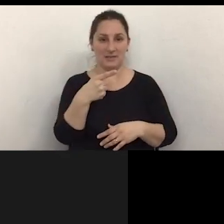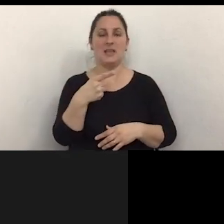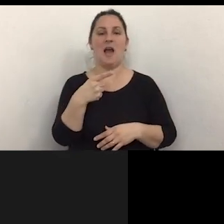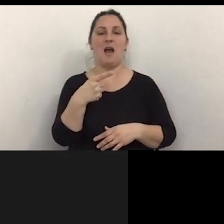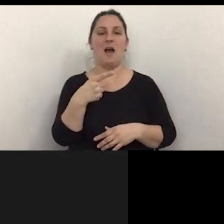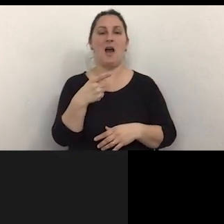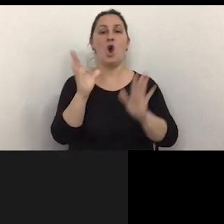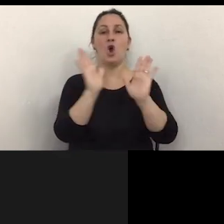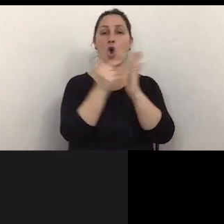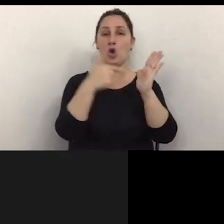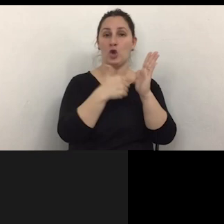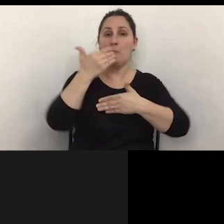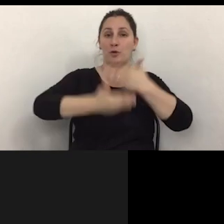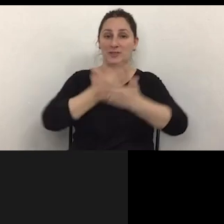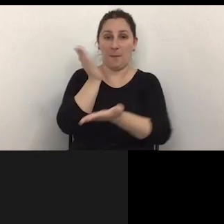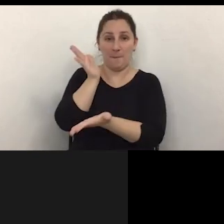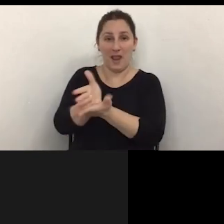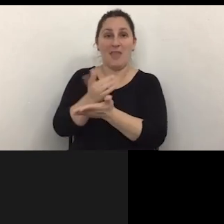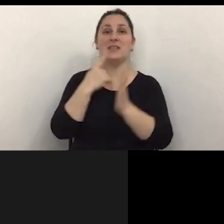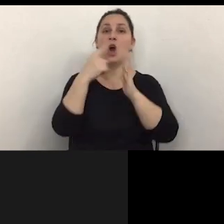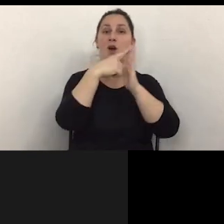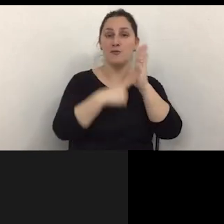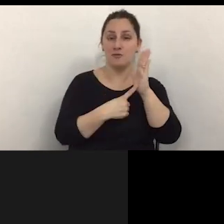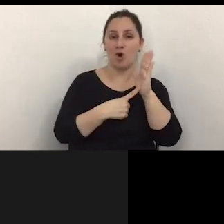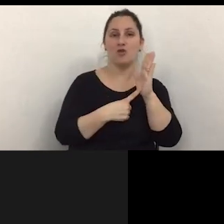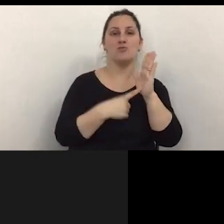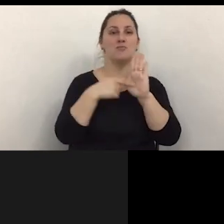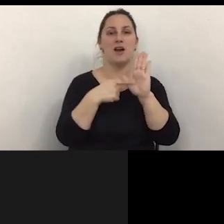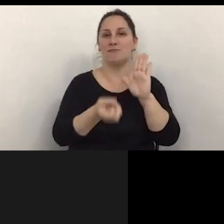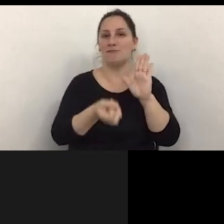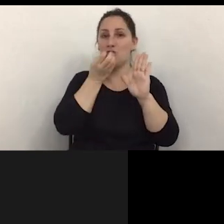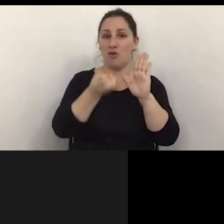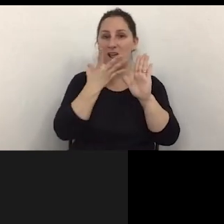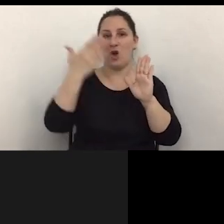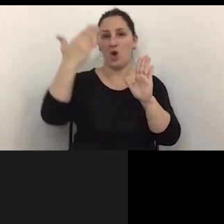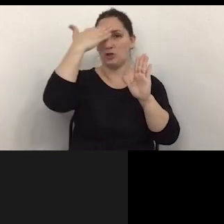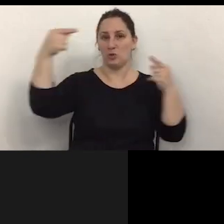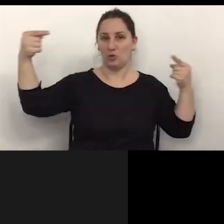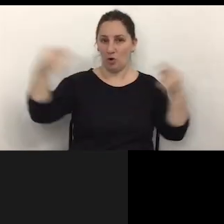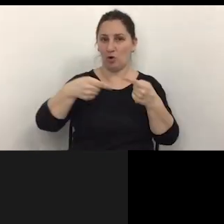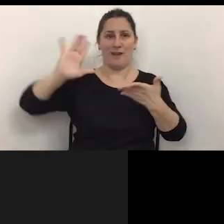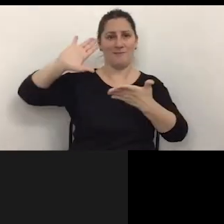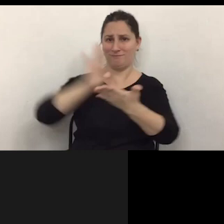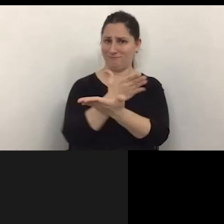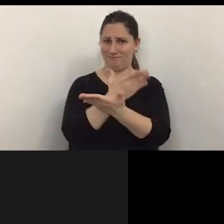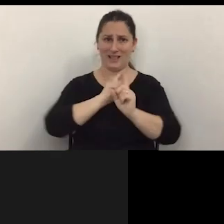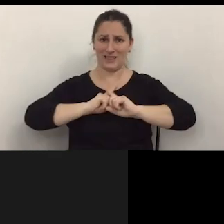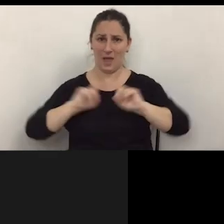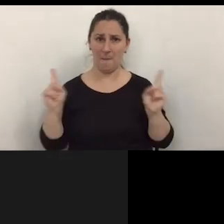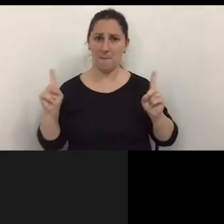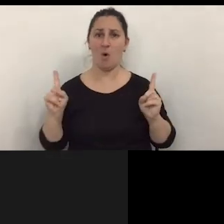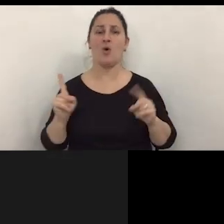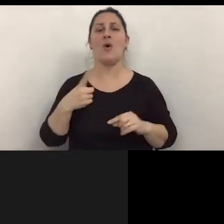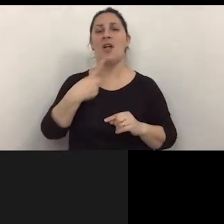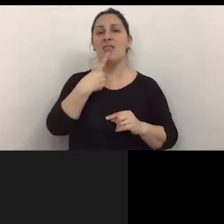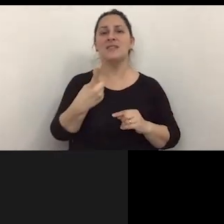las normas no fueron de hecho declaradas inconstitucionales ni derogadas tampoco, establecía una presunción en función de la